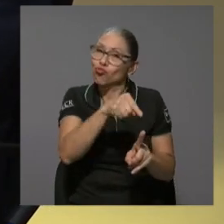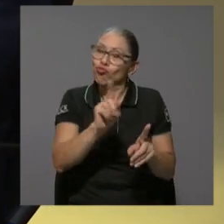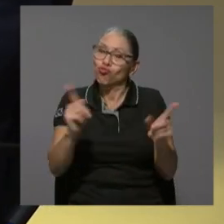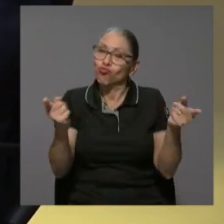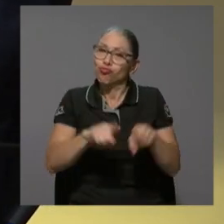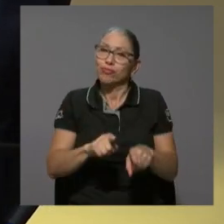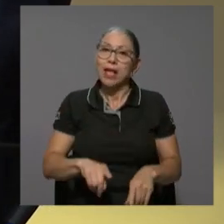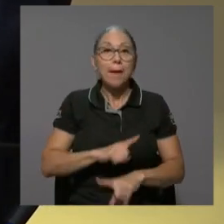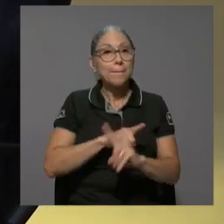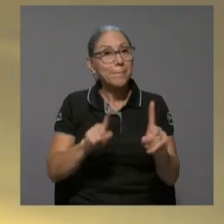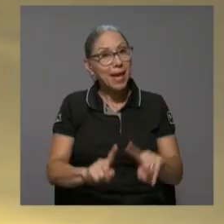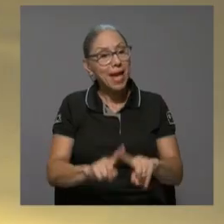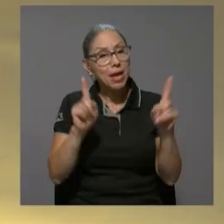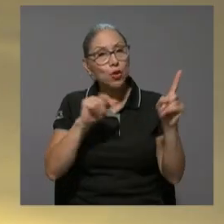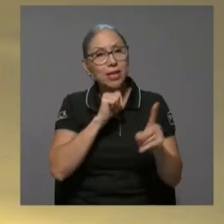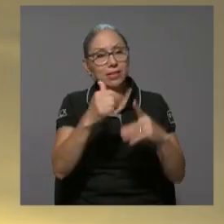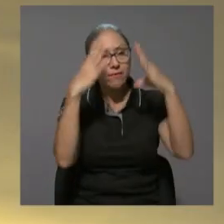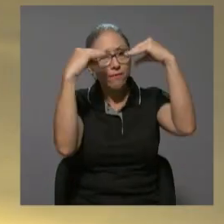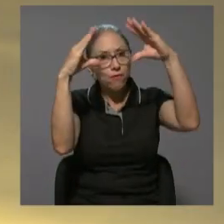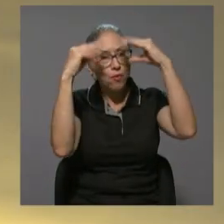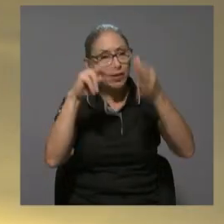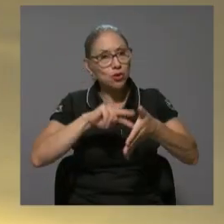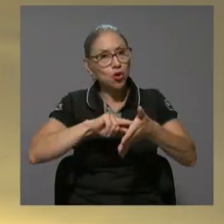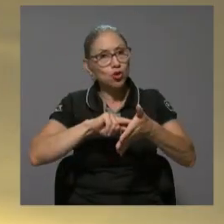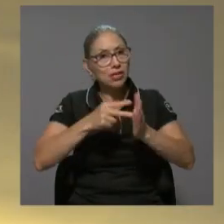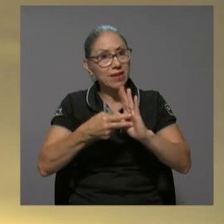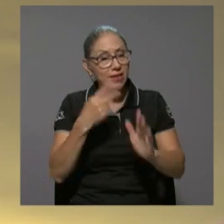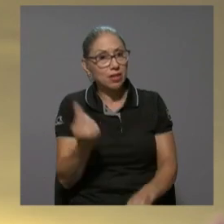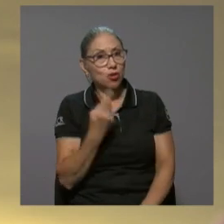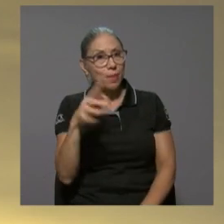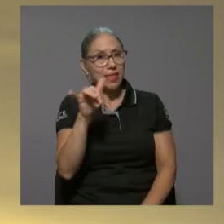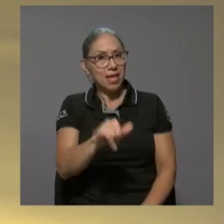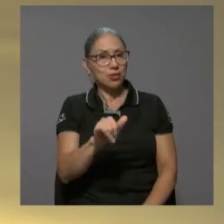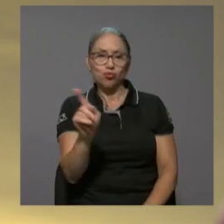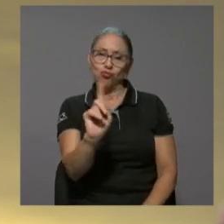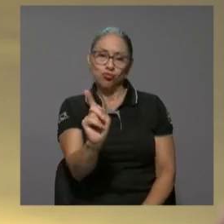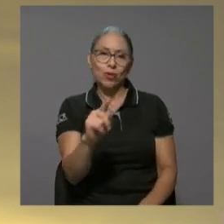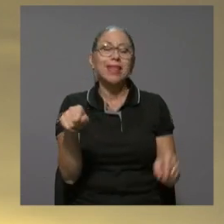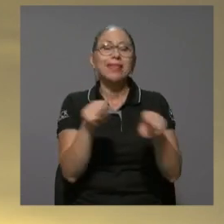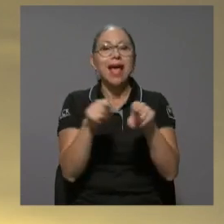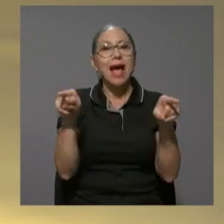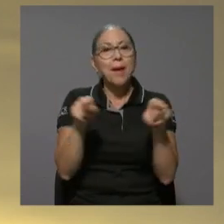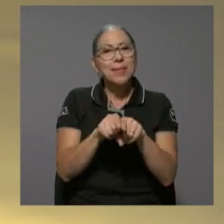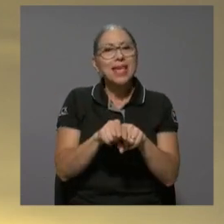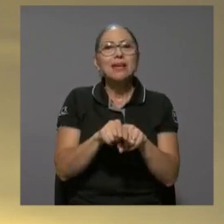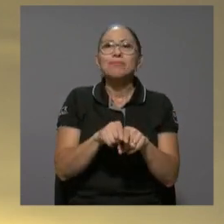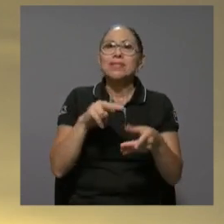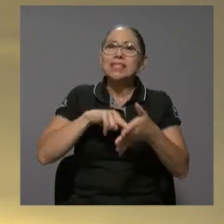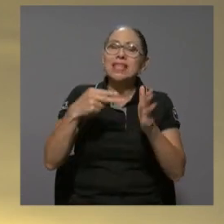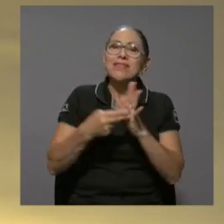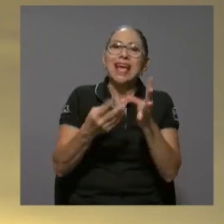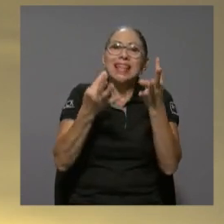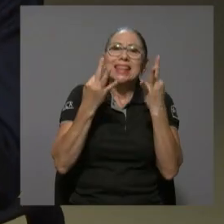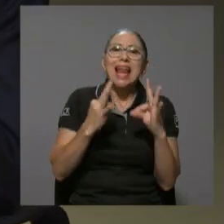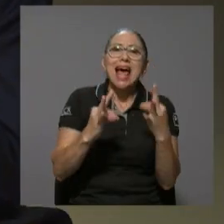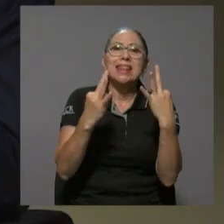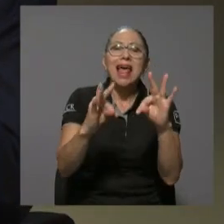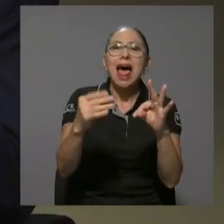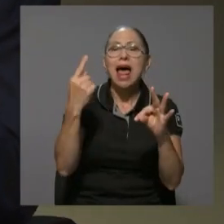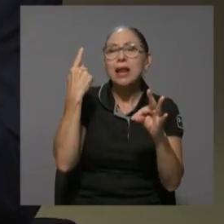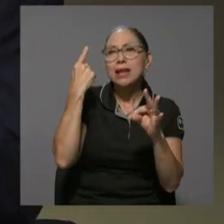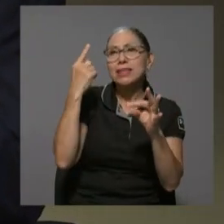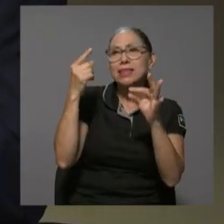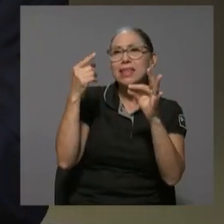la desinformación. La desinformación también incluye el intento por desacreditar a los adversarios,